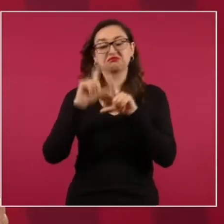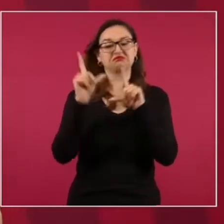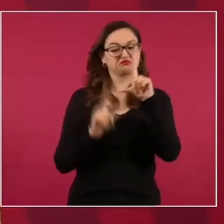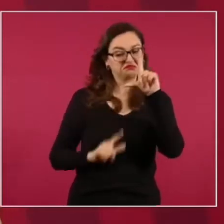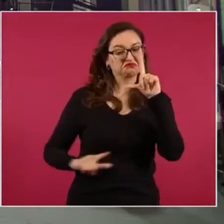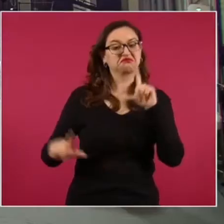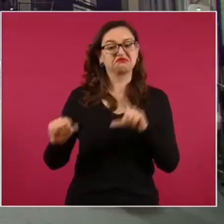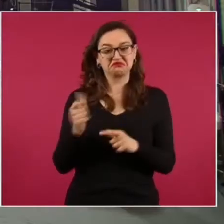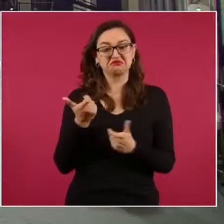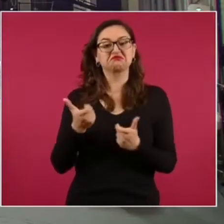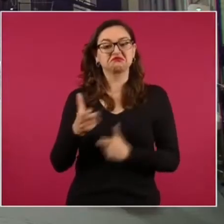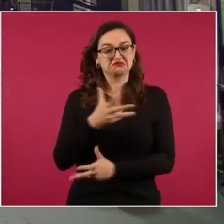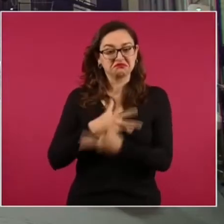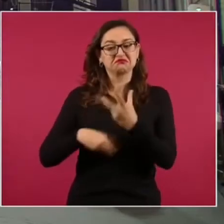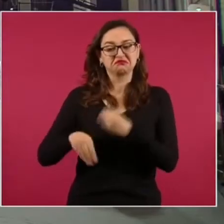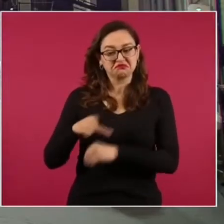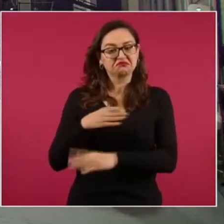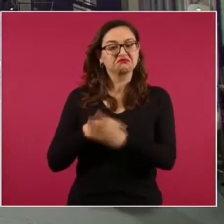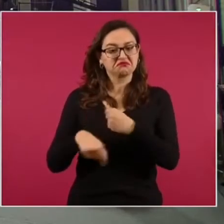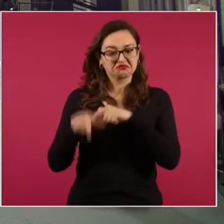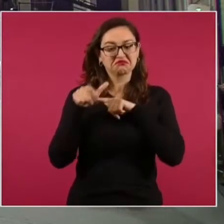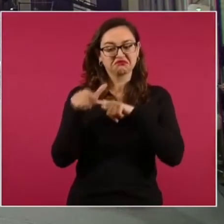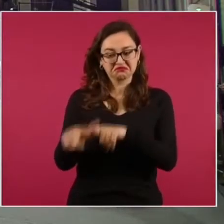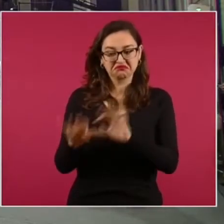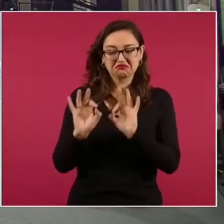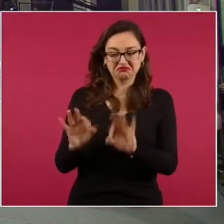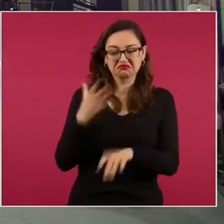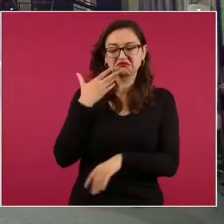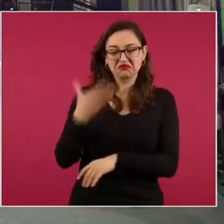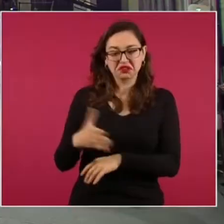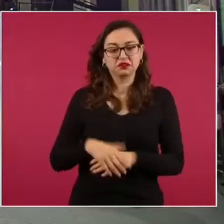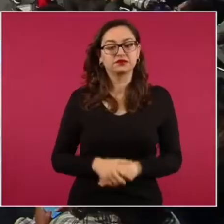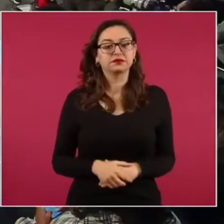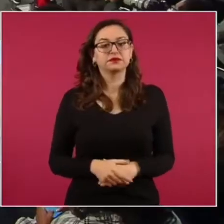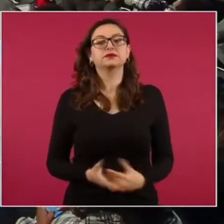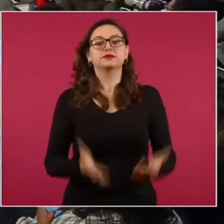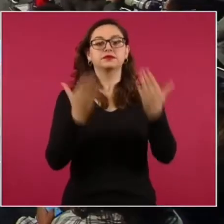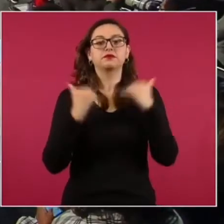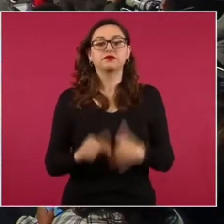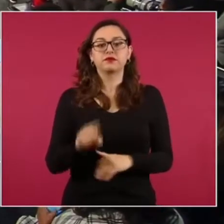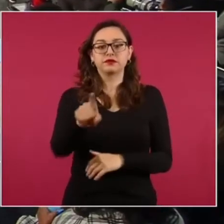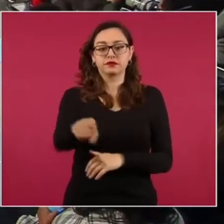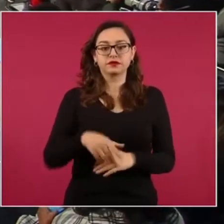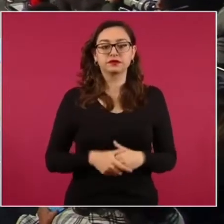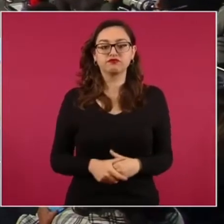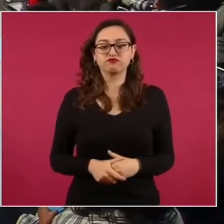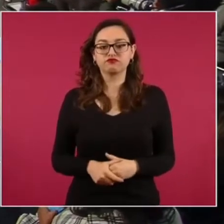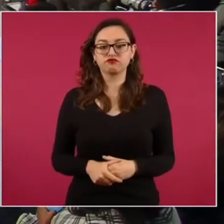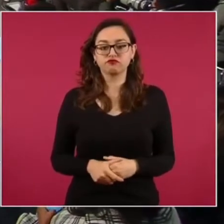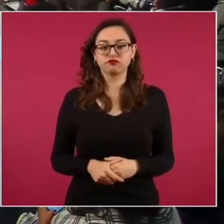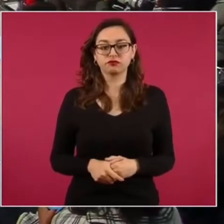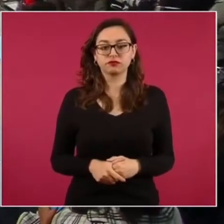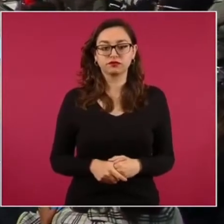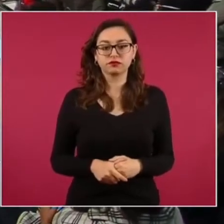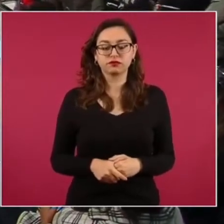y vamos a continuar con lo mismo. Muy bien, adelante.